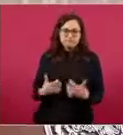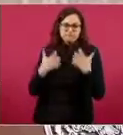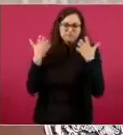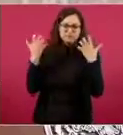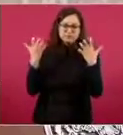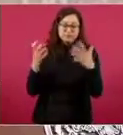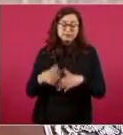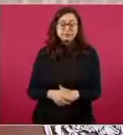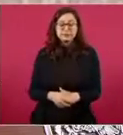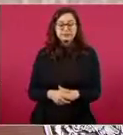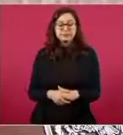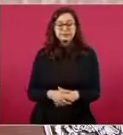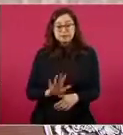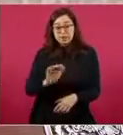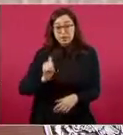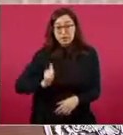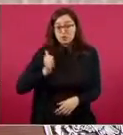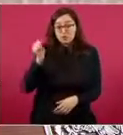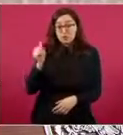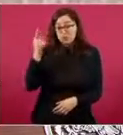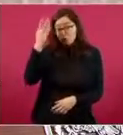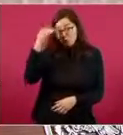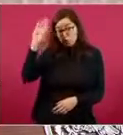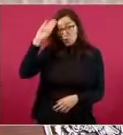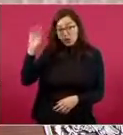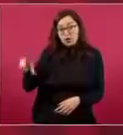apoyo, pero ojalá